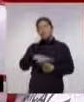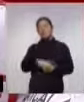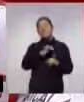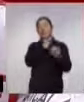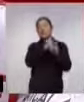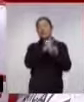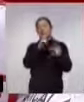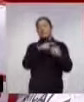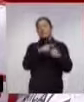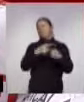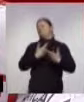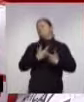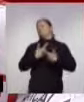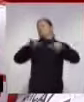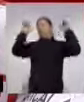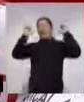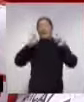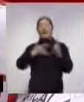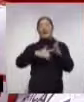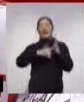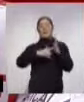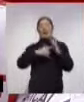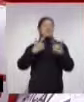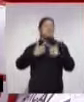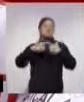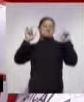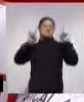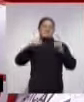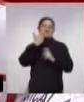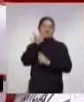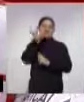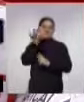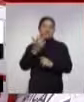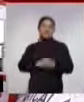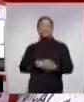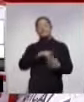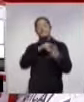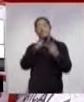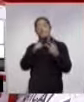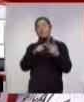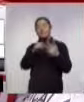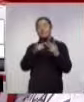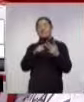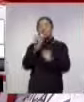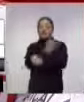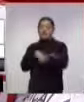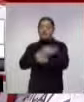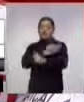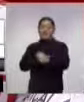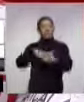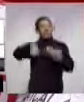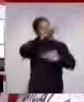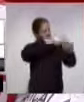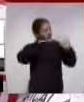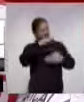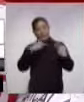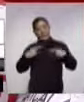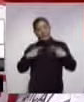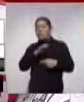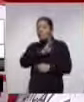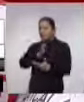bueno, en cualquier horario del día, pues lo pueden realizar. Y los otros 2 cursos precisamente por la tarde para que también puedan